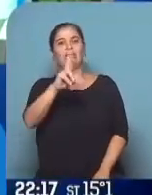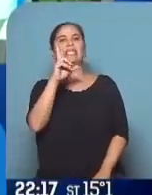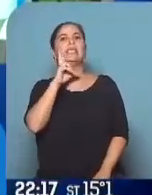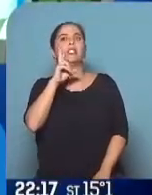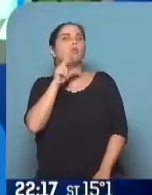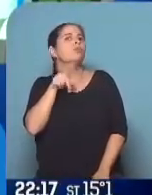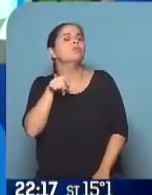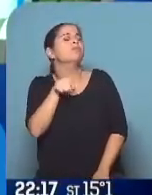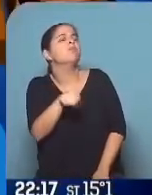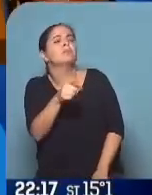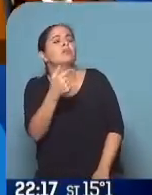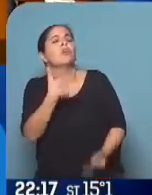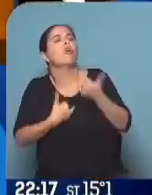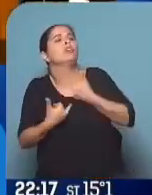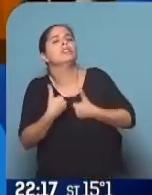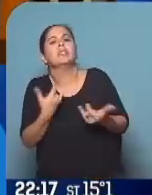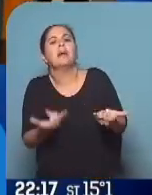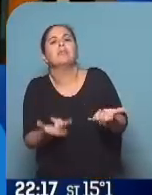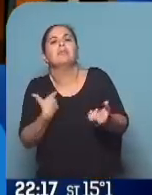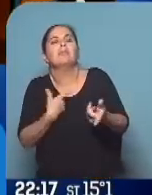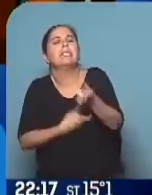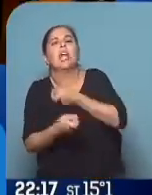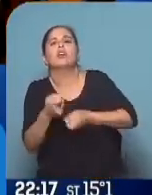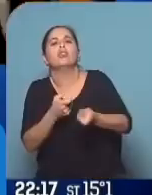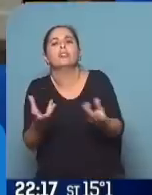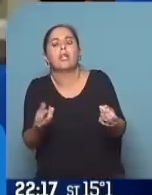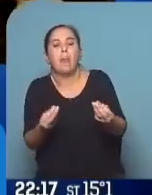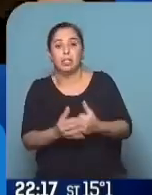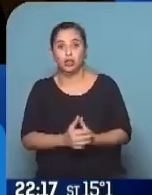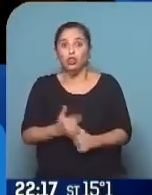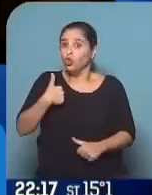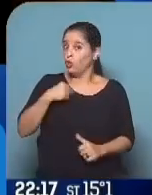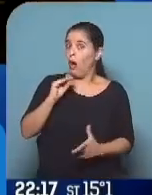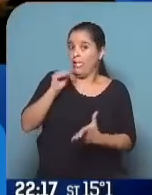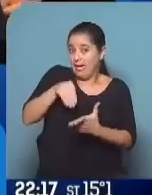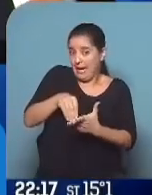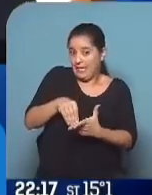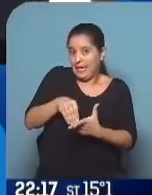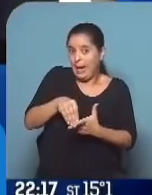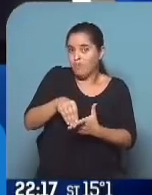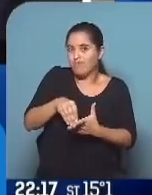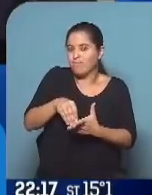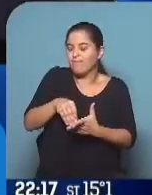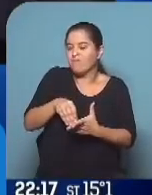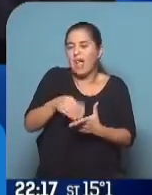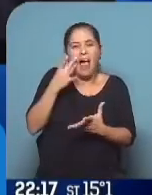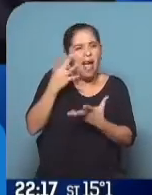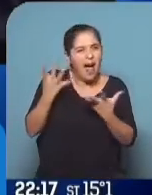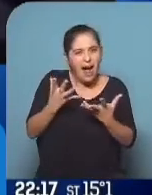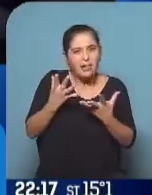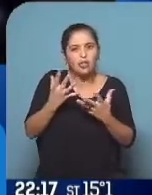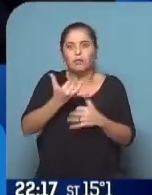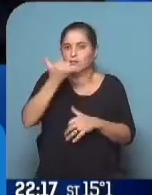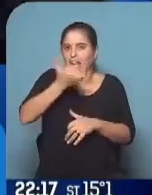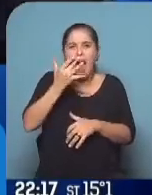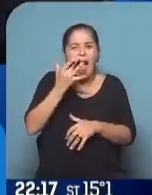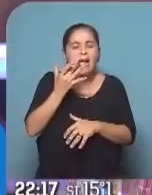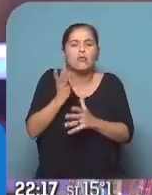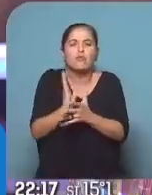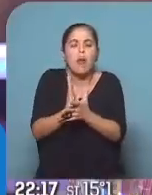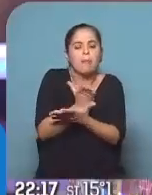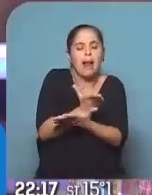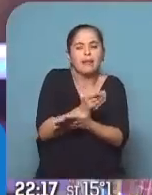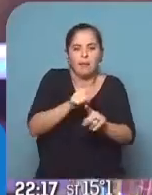agregaría eso que vos decís, una pata política y también cultural, que después vamos a ver cómo se